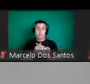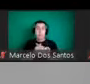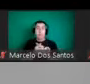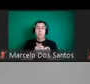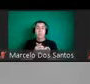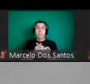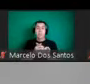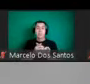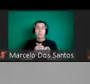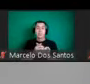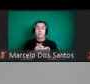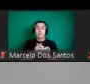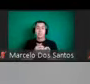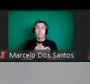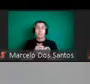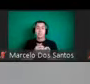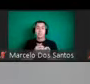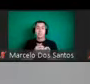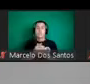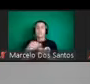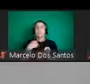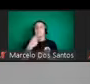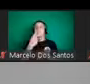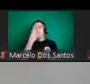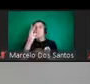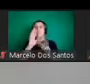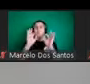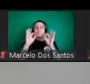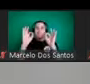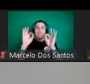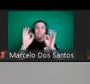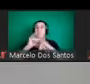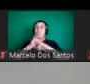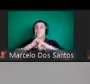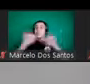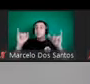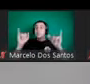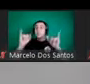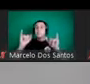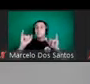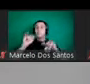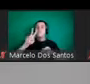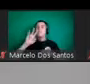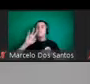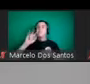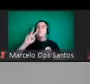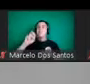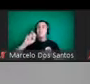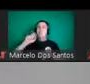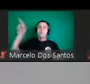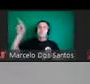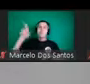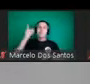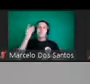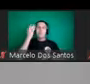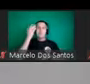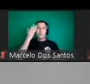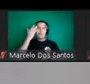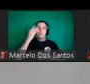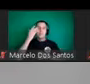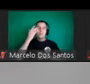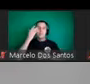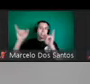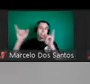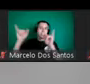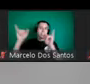quiero aparte agradecerte nuevamente, María José, destacar todo lo que dijiste, la fructífera acción conjunta que estamos llevando